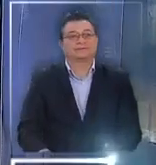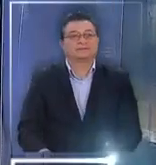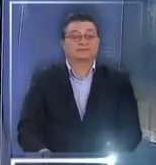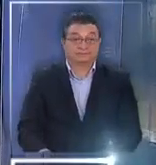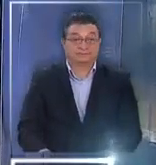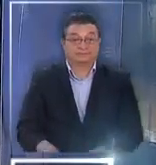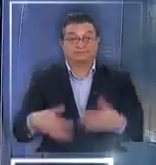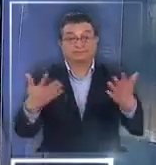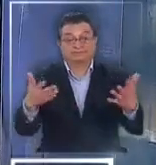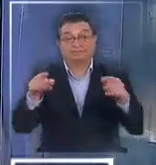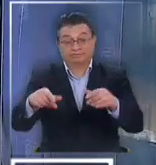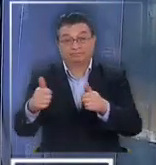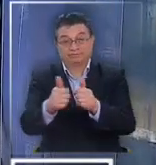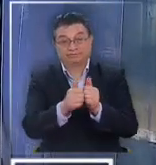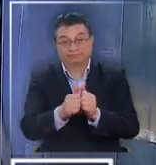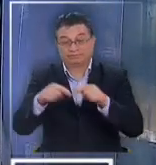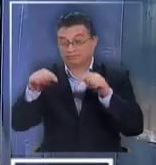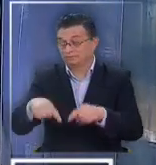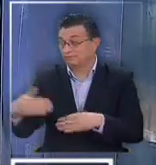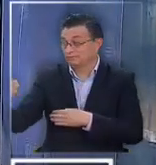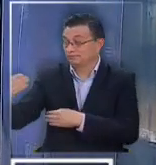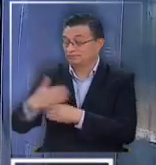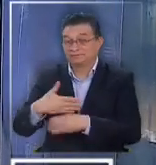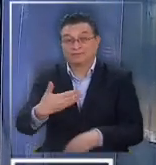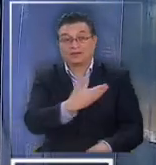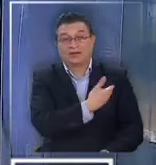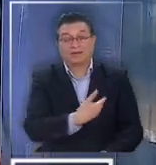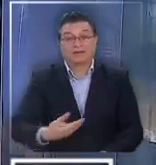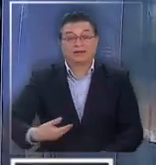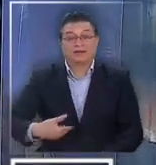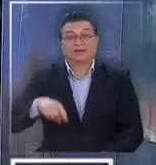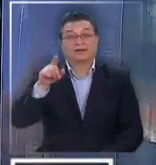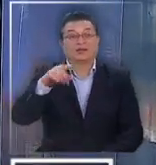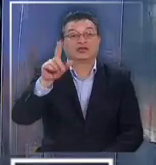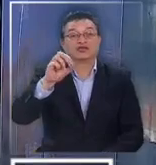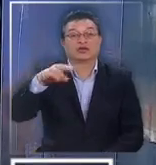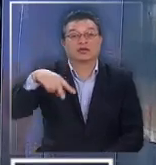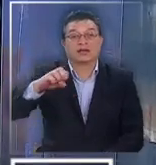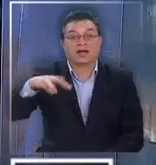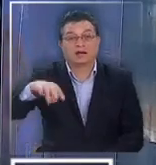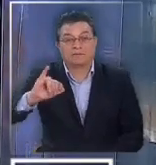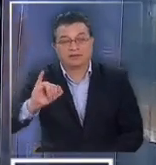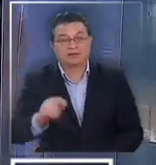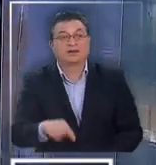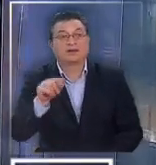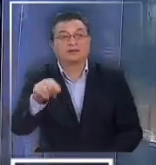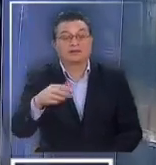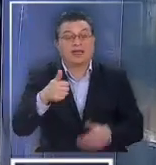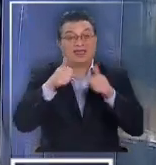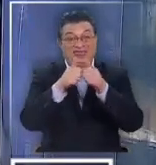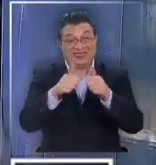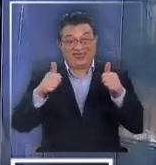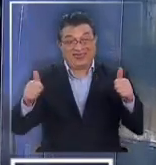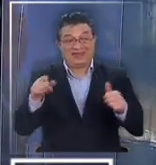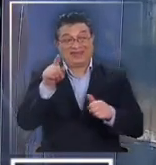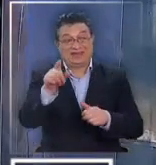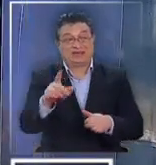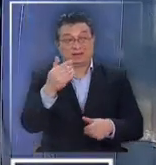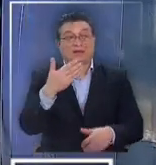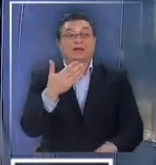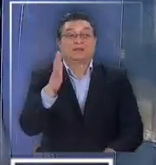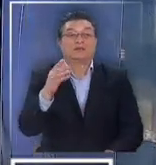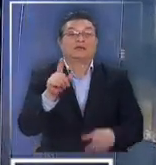porque nos acompaña esta noche en estudio el presidente de la zona a mí ya un dirigente o un ejecutivo